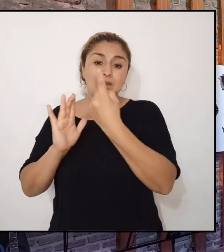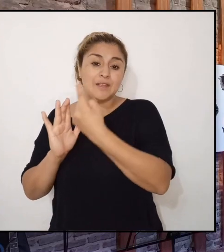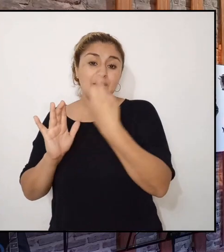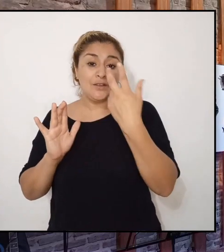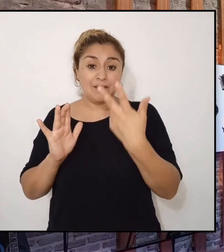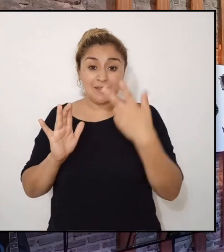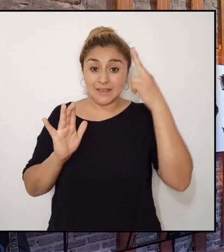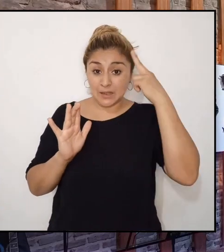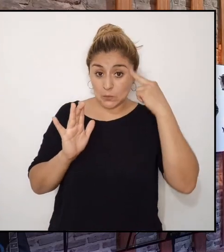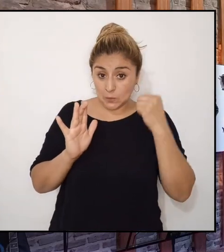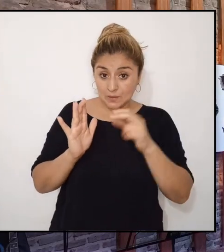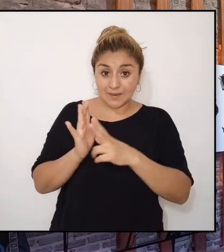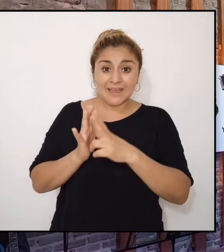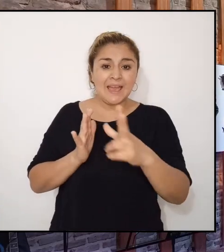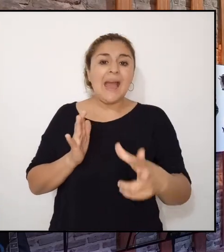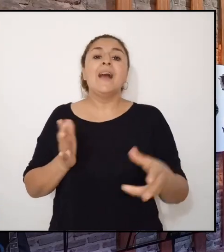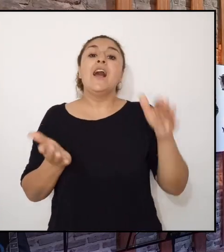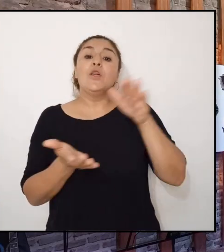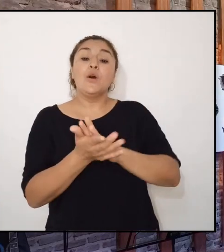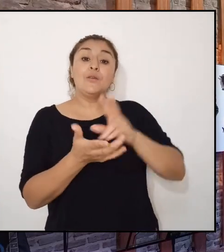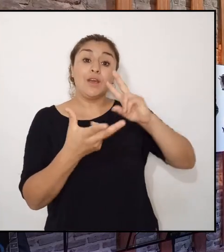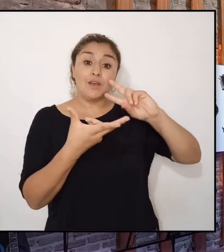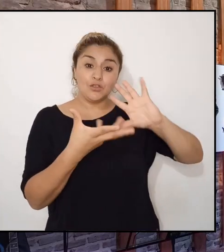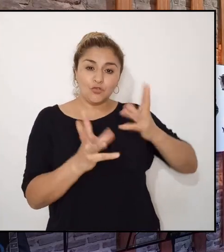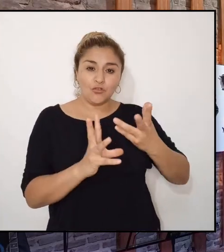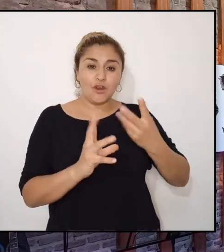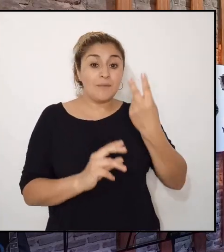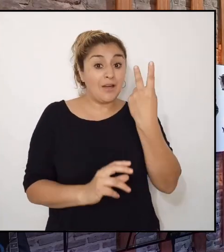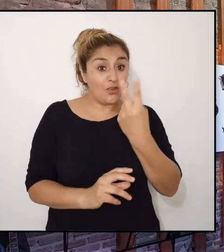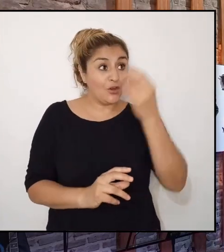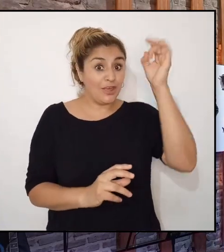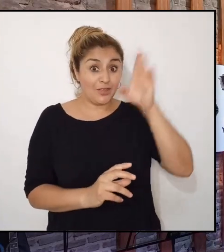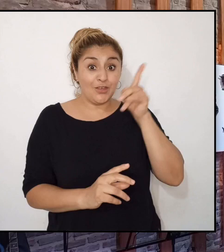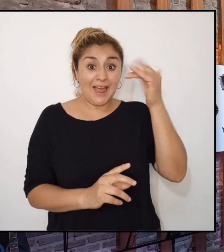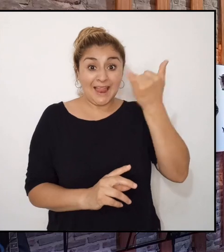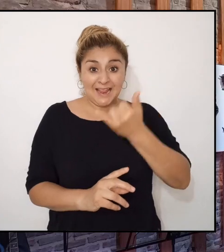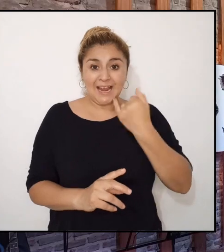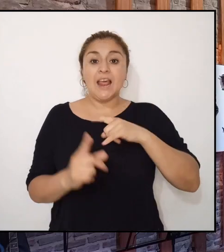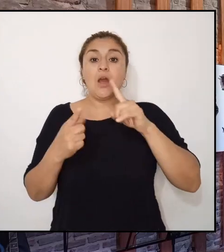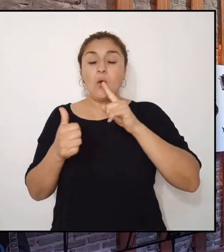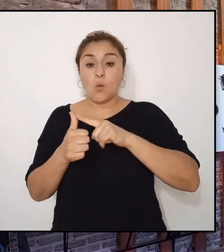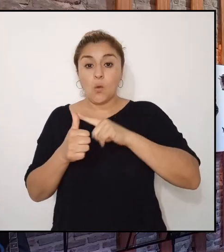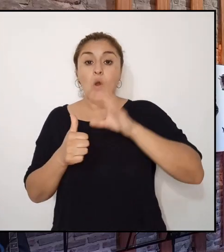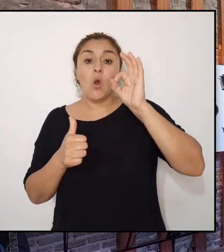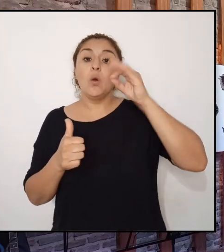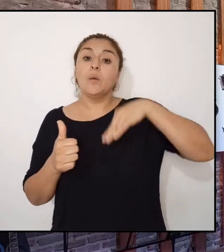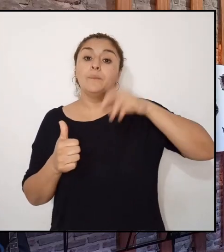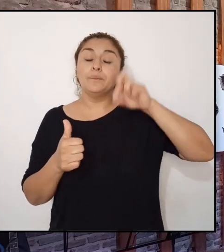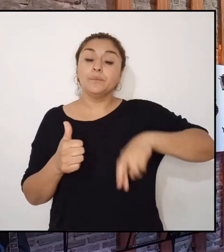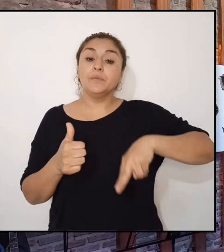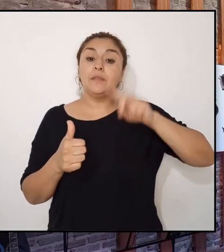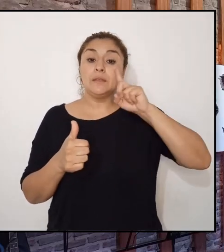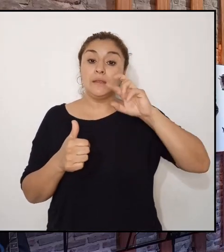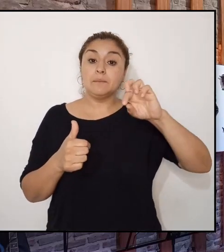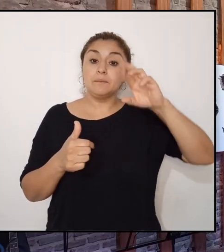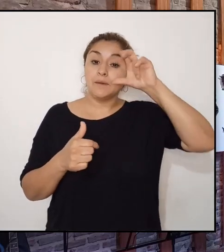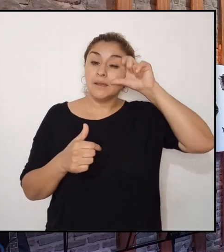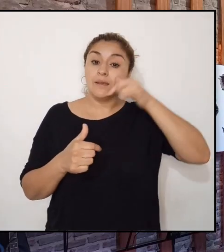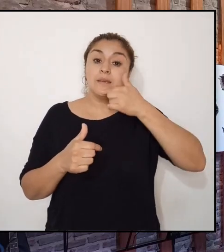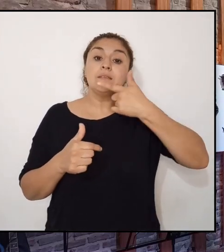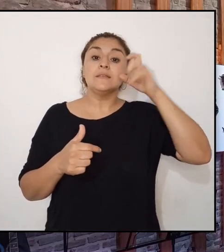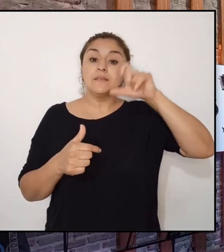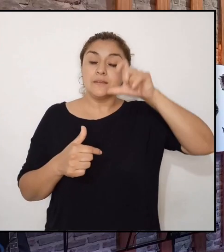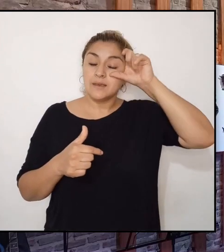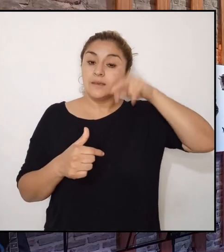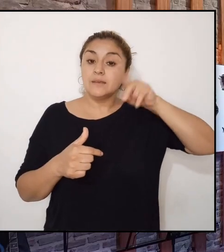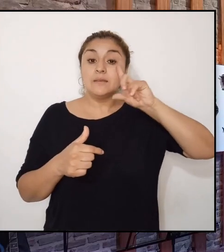dos atributos de Dios importantes, que es la omnipresencia y la omnisciencia de Dios. ¿Esto qué significa?